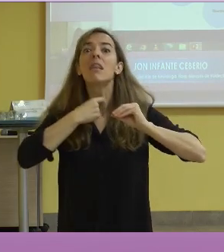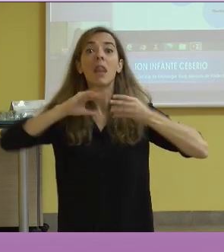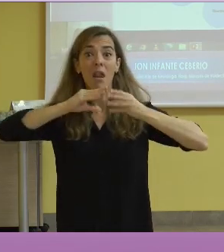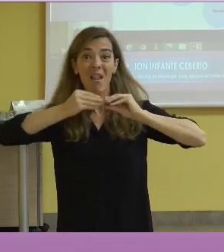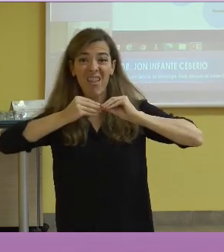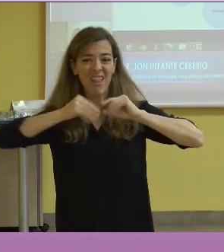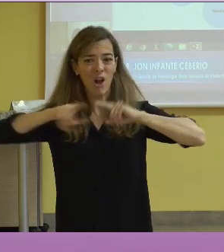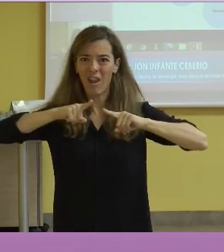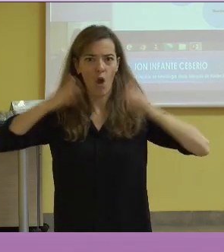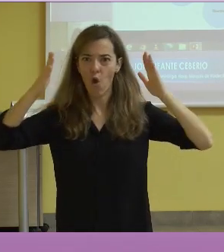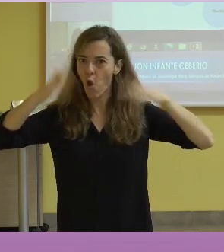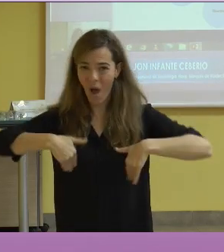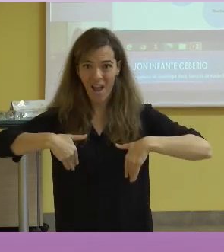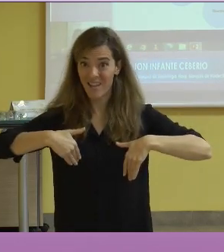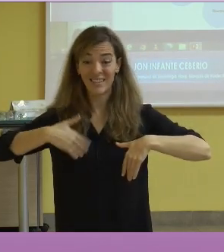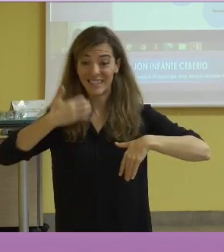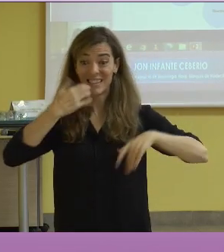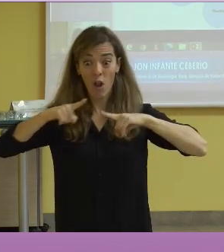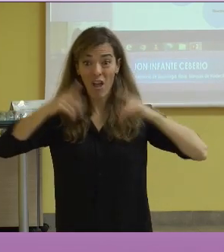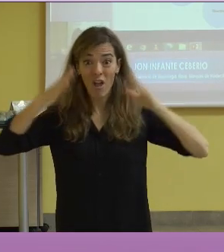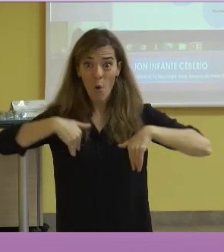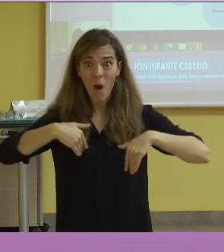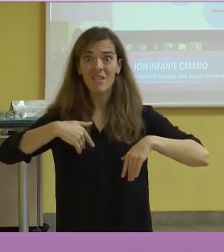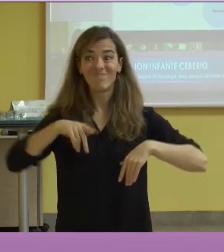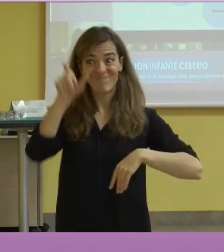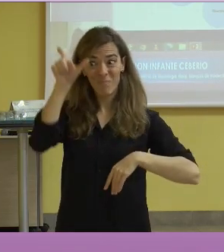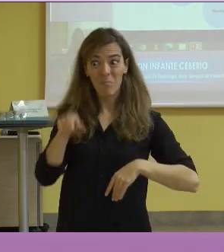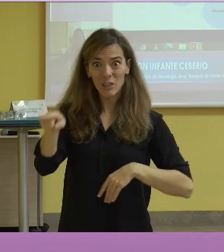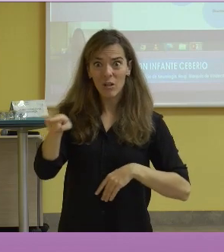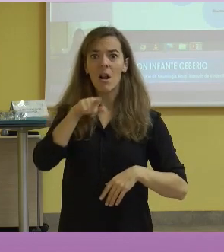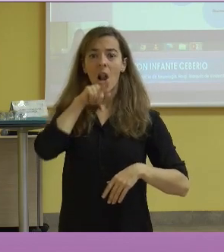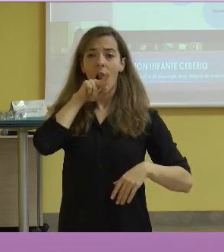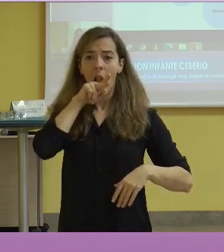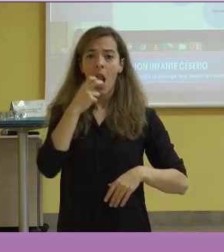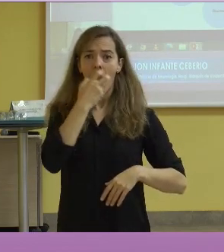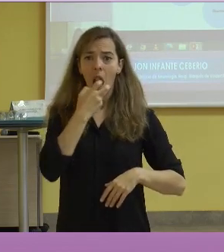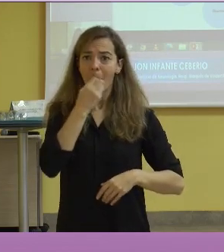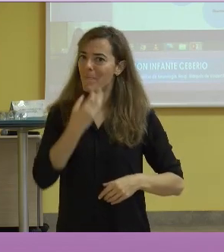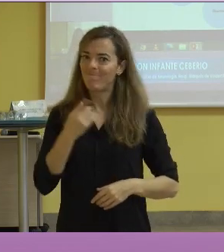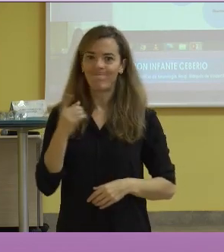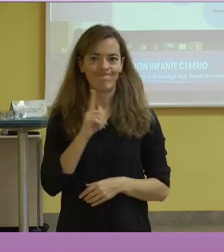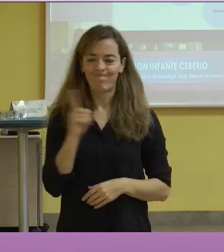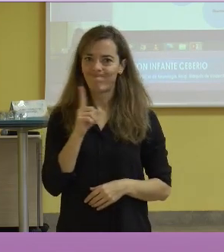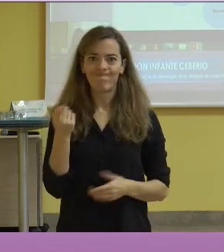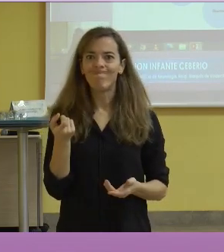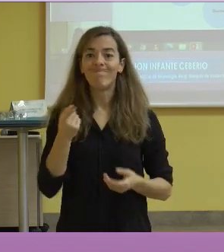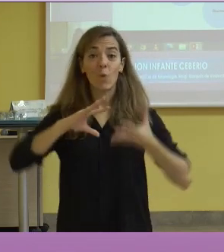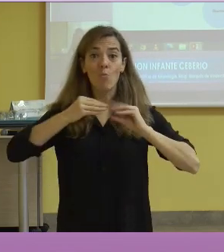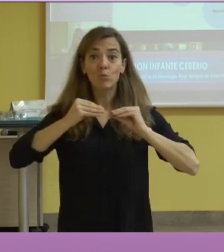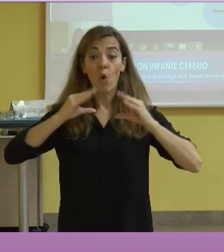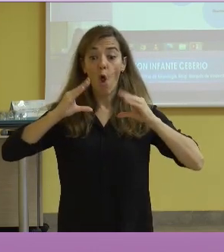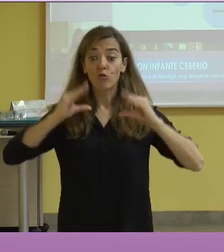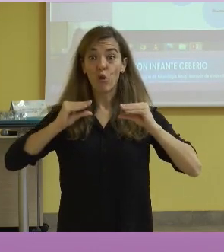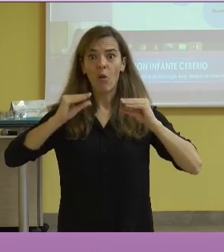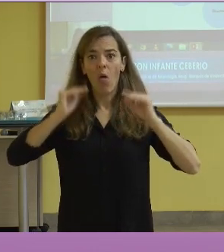hay una descoordinación de dicha musculatura, bueno, pues el paciente tiene dificultad para pronunciar. El tono muscular puede estar